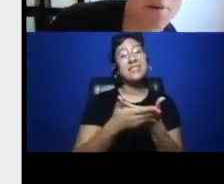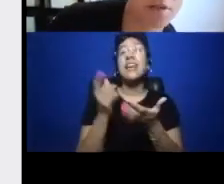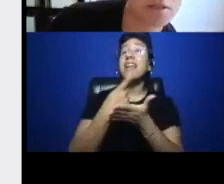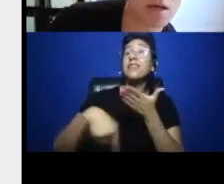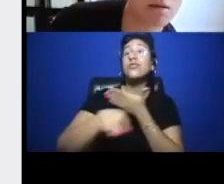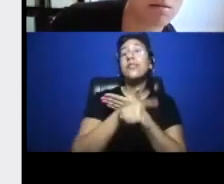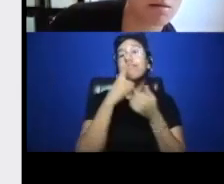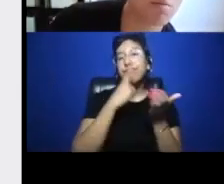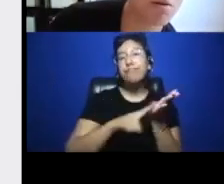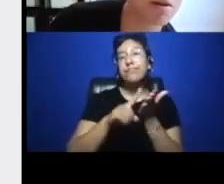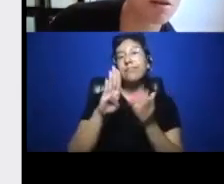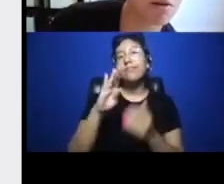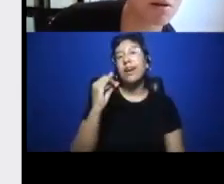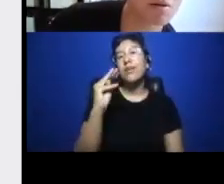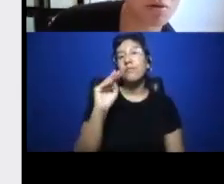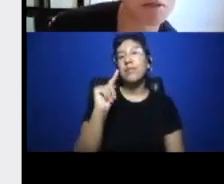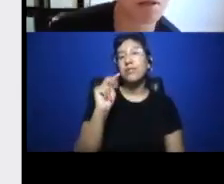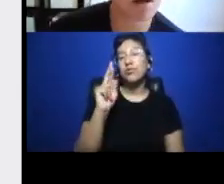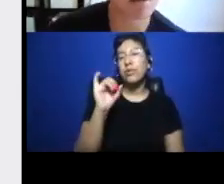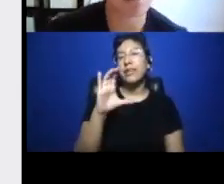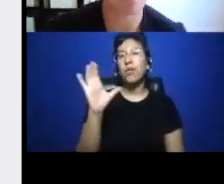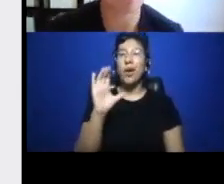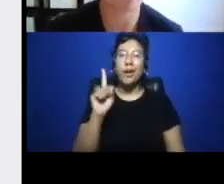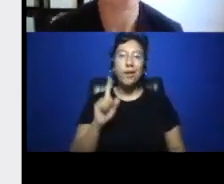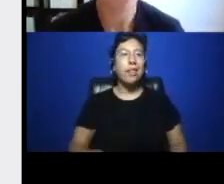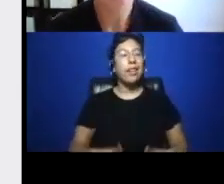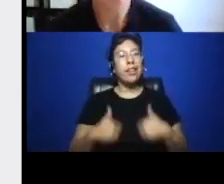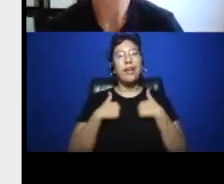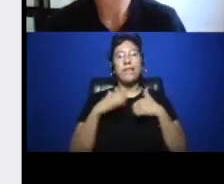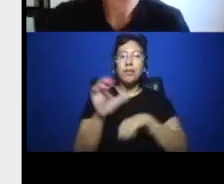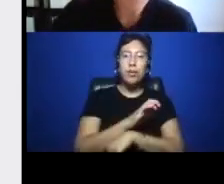Entonces, la semana que viene vamos a ver dónde viven